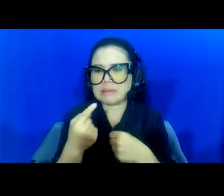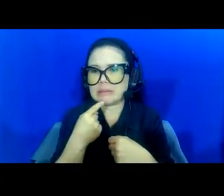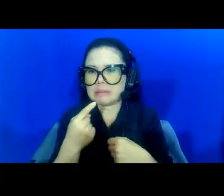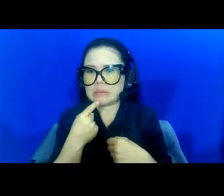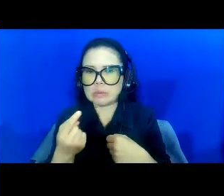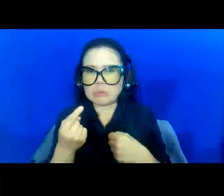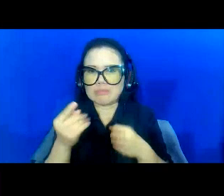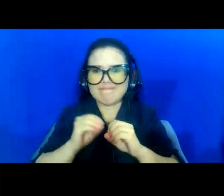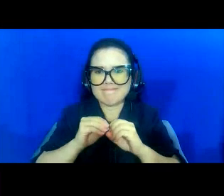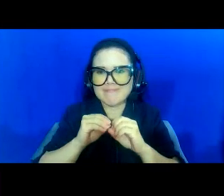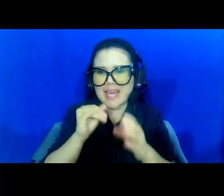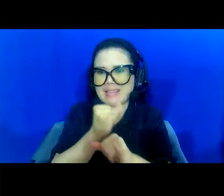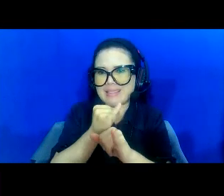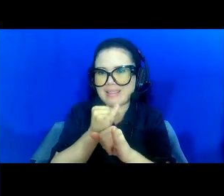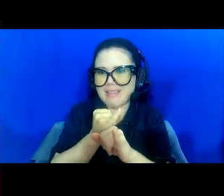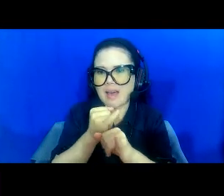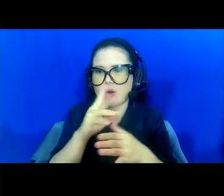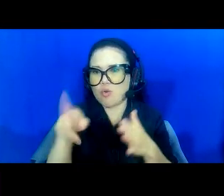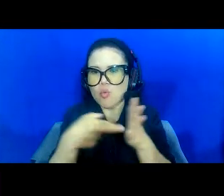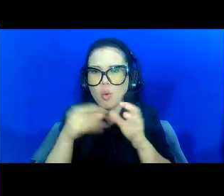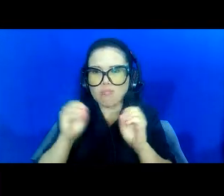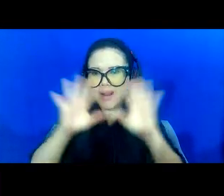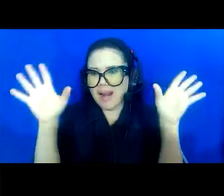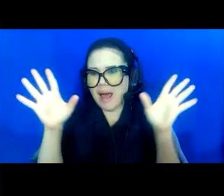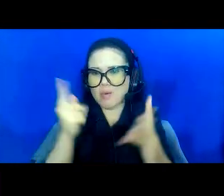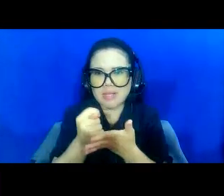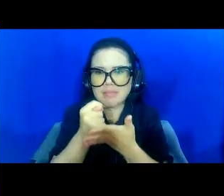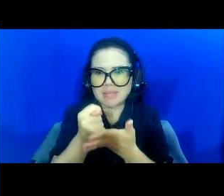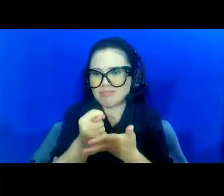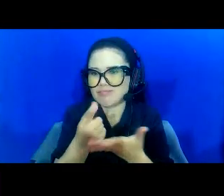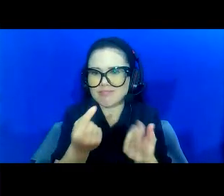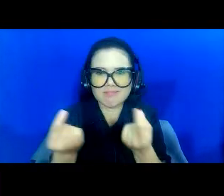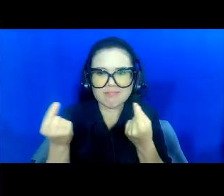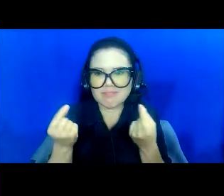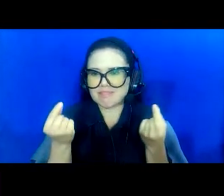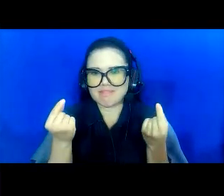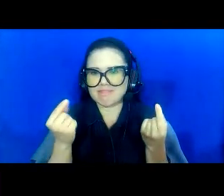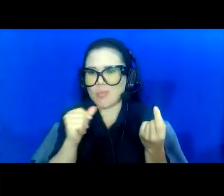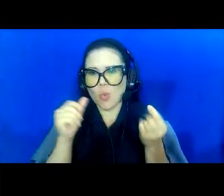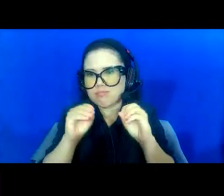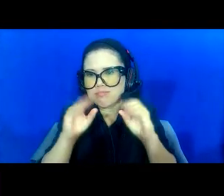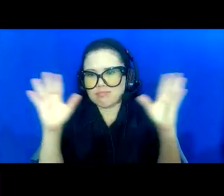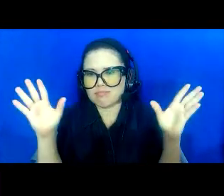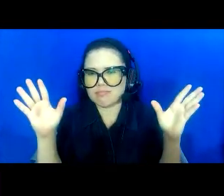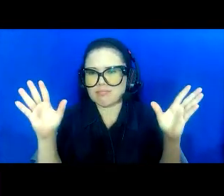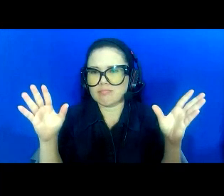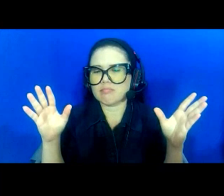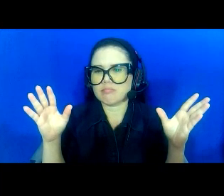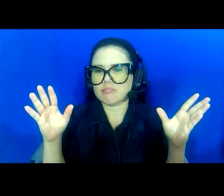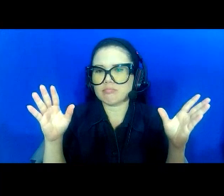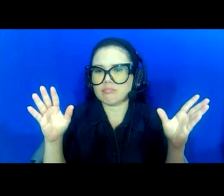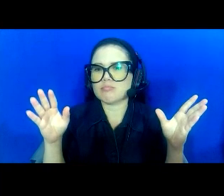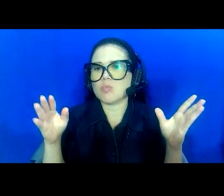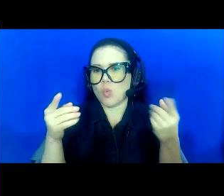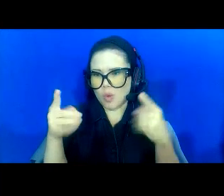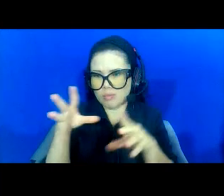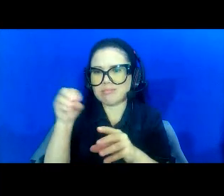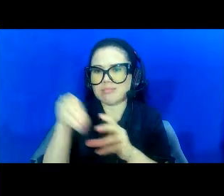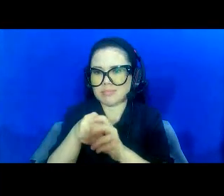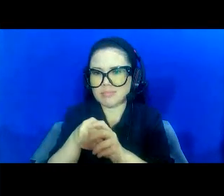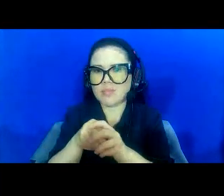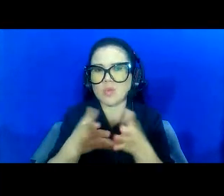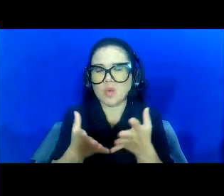de esa entidad en ese enlace a tratamiento. Cuando salen. No estando cuando dentro del adentro, sistema ok, carcelario. ok. Entonces no